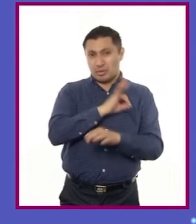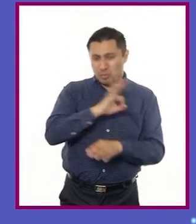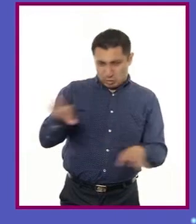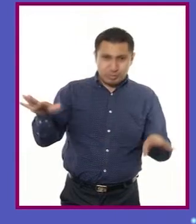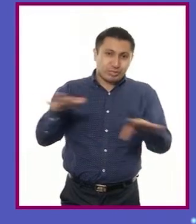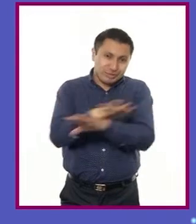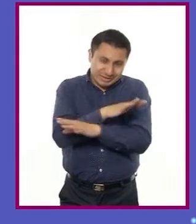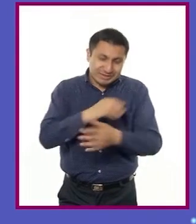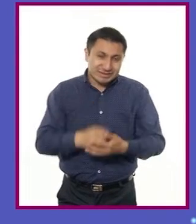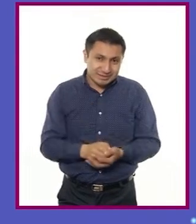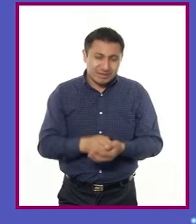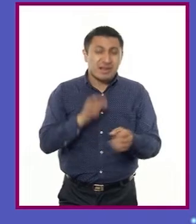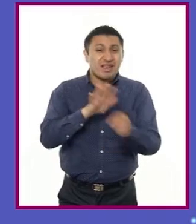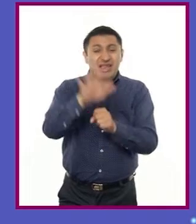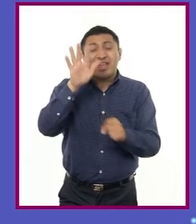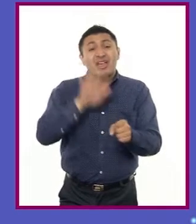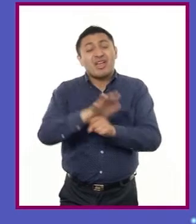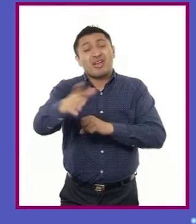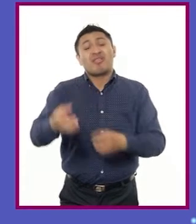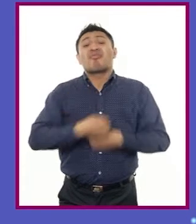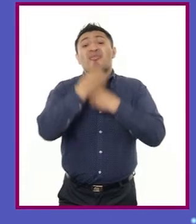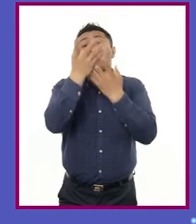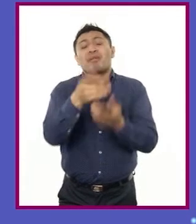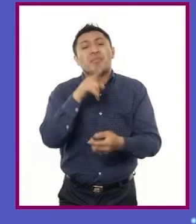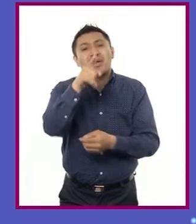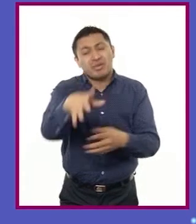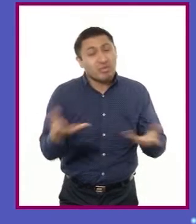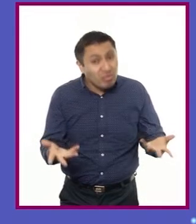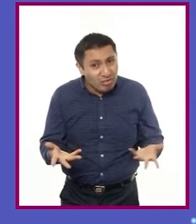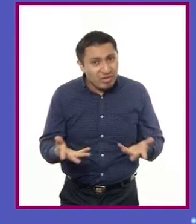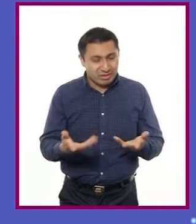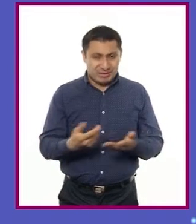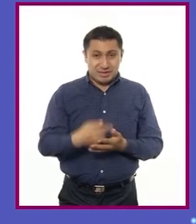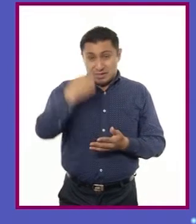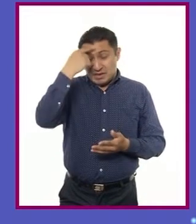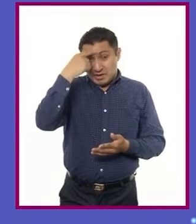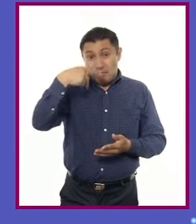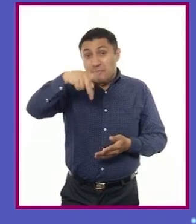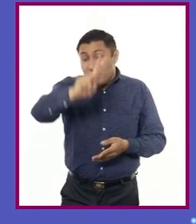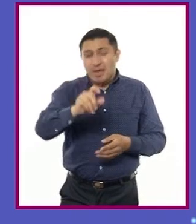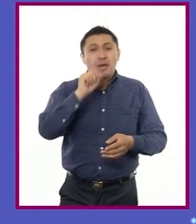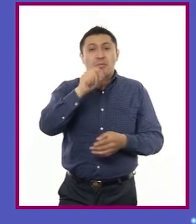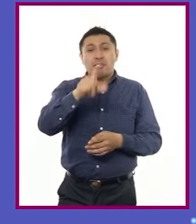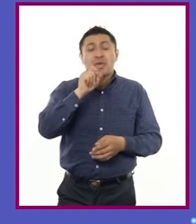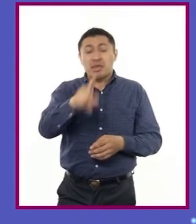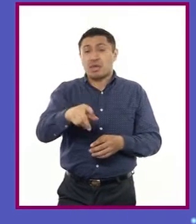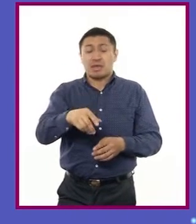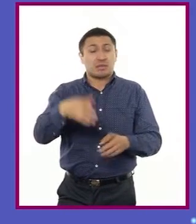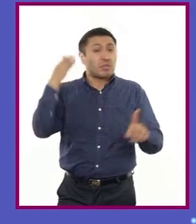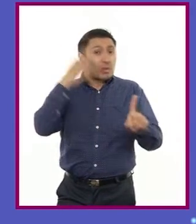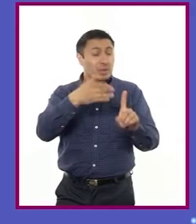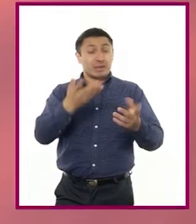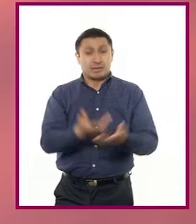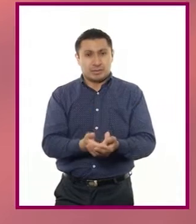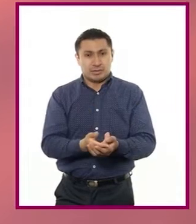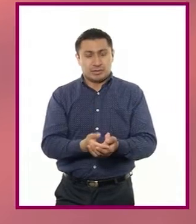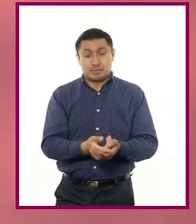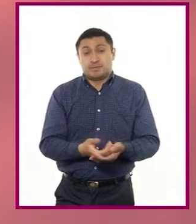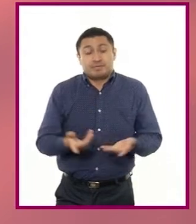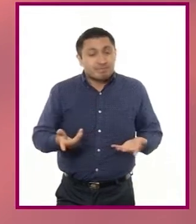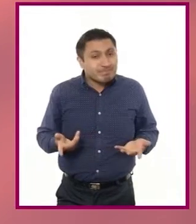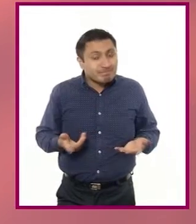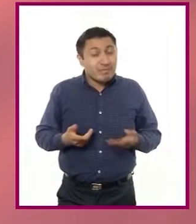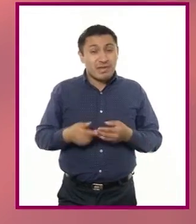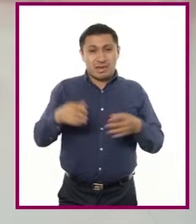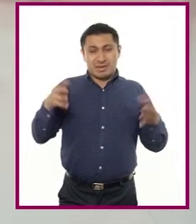cambiarse. ¿Por cuáles expresiones las cambiarían sin afectar el contenido? Profesora, al realizar esos cambios,